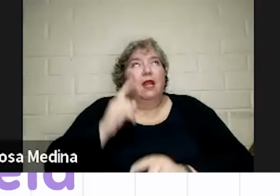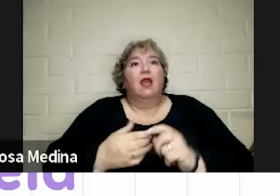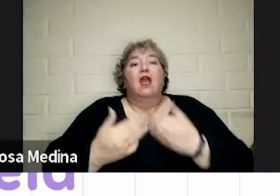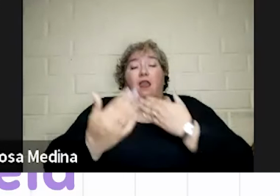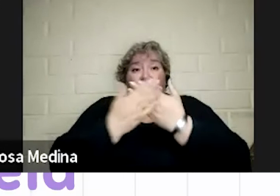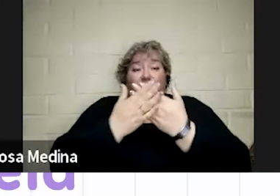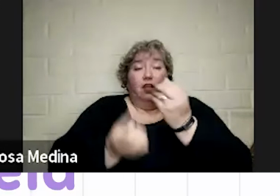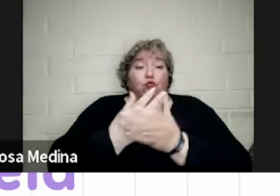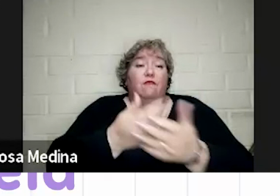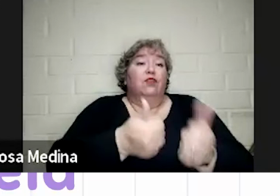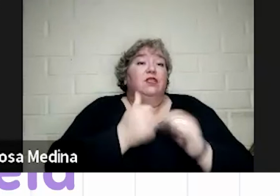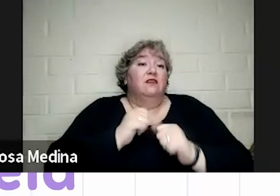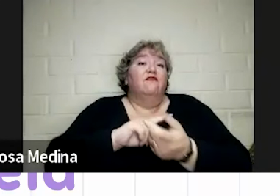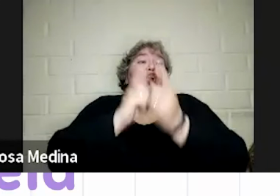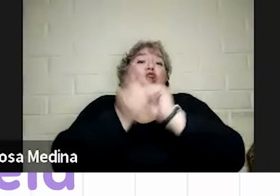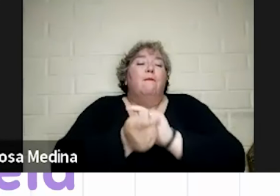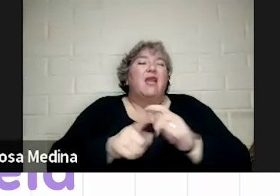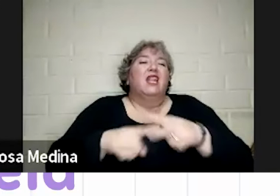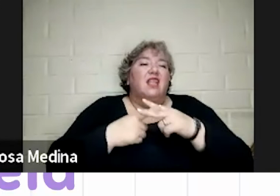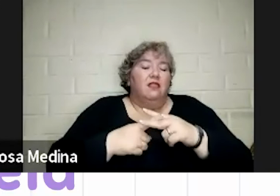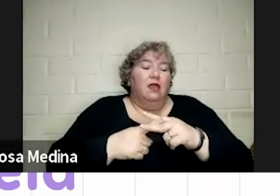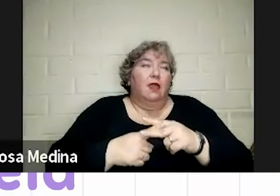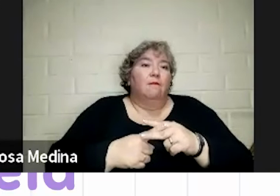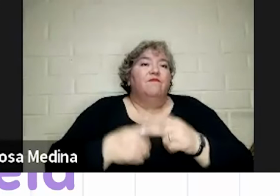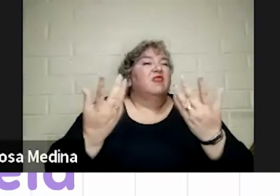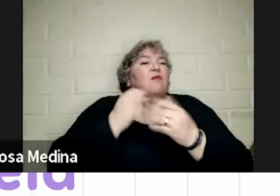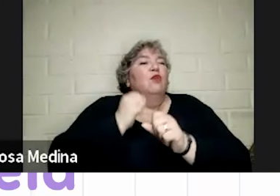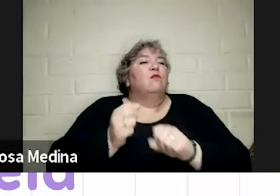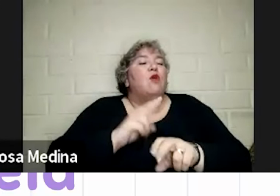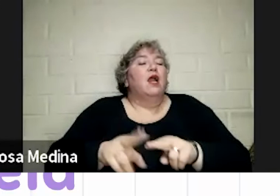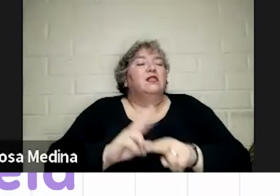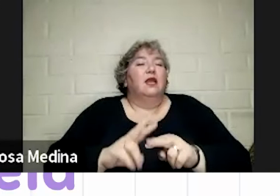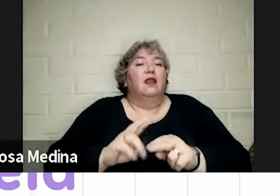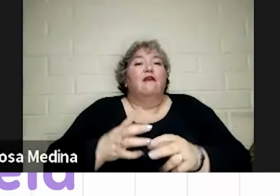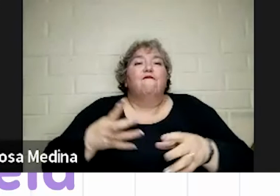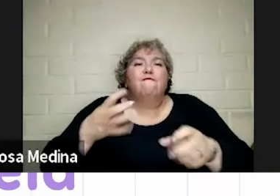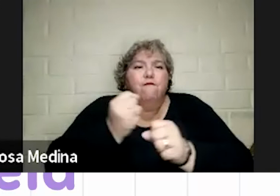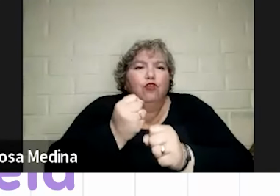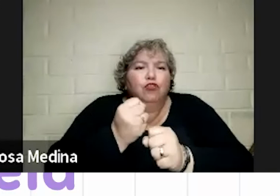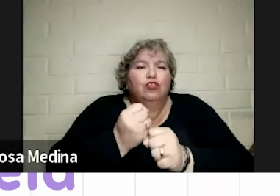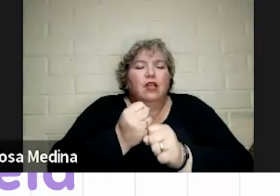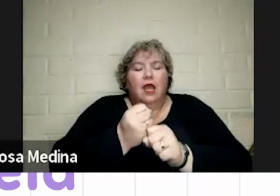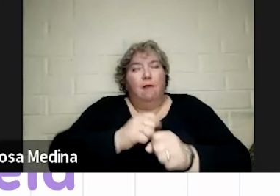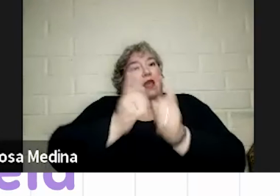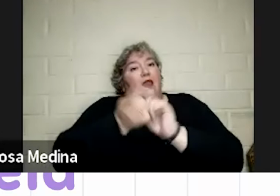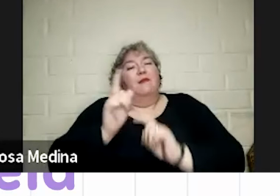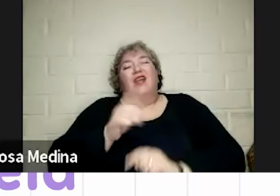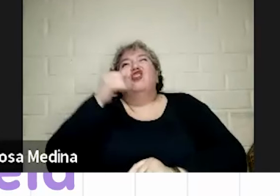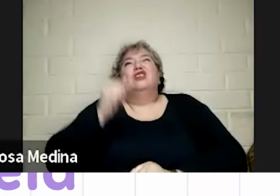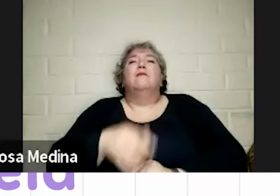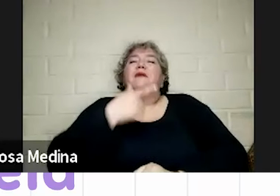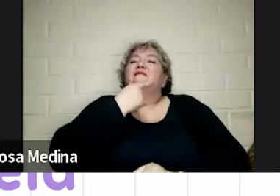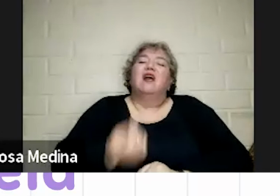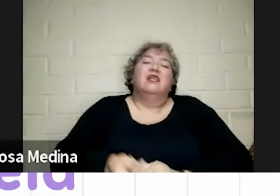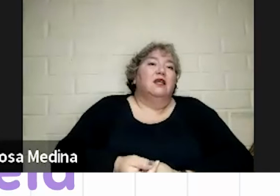cambiar de estrategia. ¿Qué podemos hacer? Forzar a los niños a cambiar de estrategia. No siempre hacérselos tan fácil, ¿ya? Decir, ya,